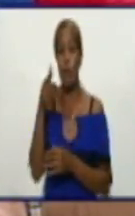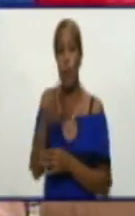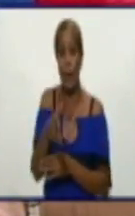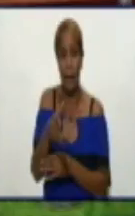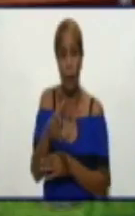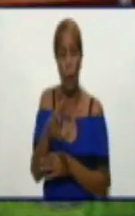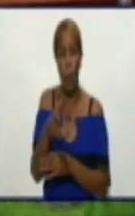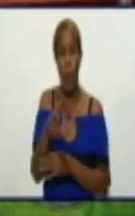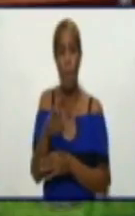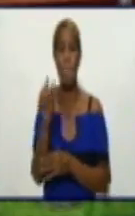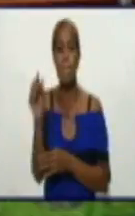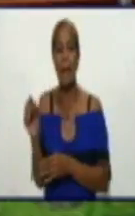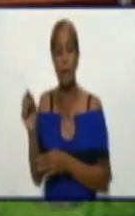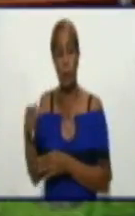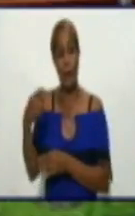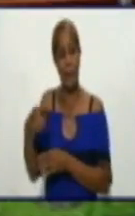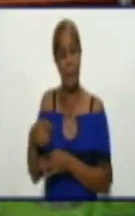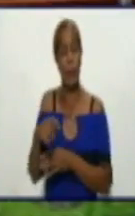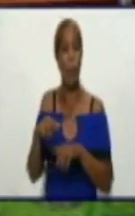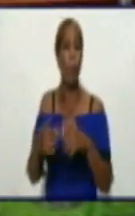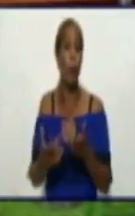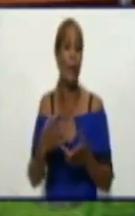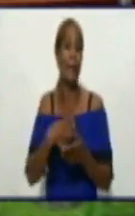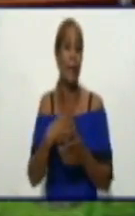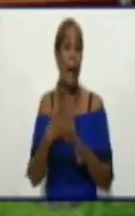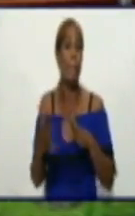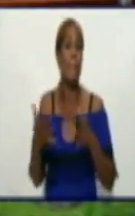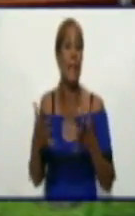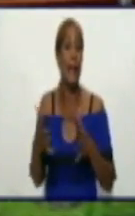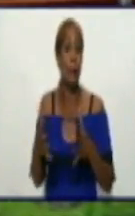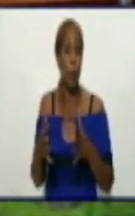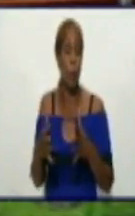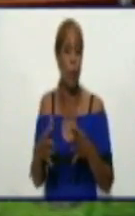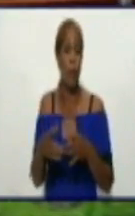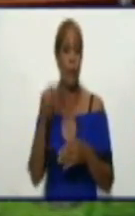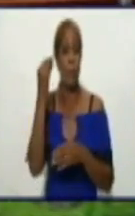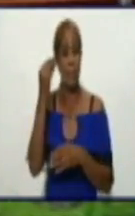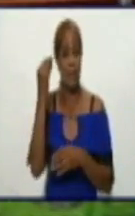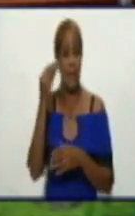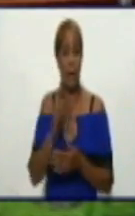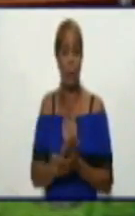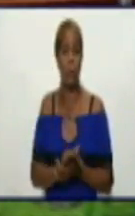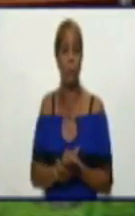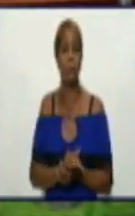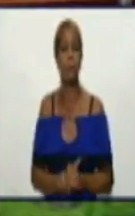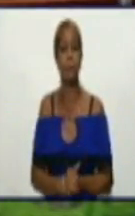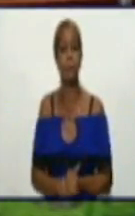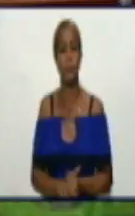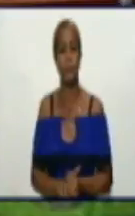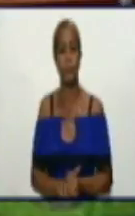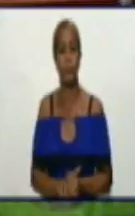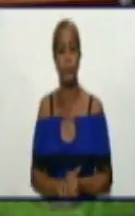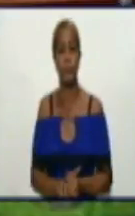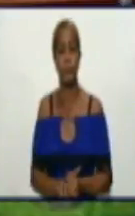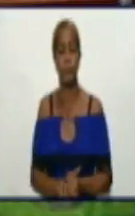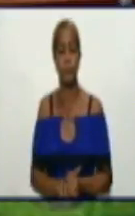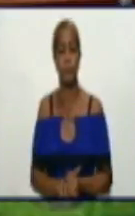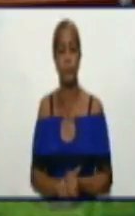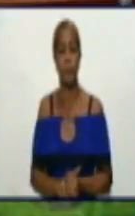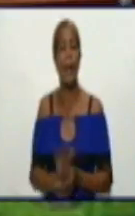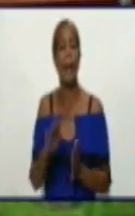Pero hay claridad de que en Granma hay mucho más de 200 riquimbilis circulando. Mucho más. Bueno, las